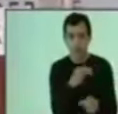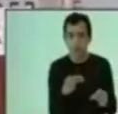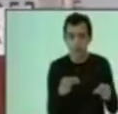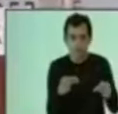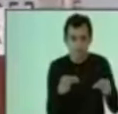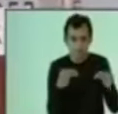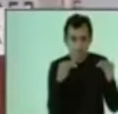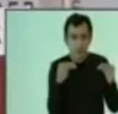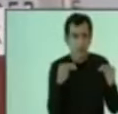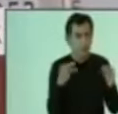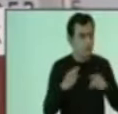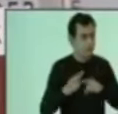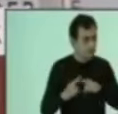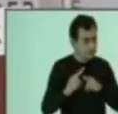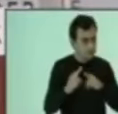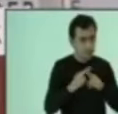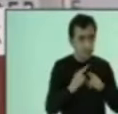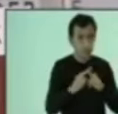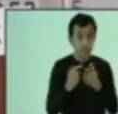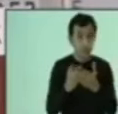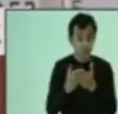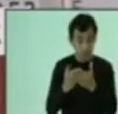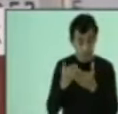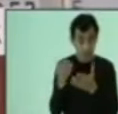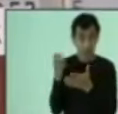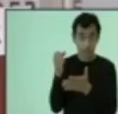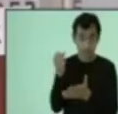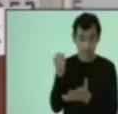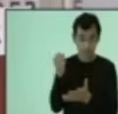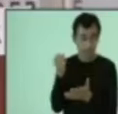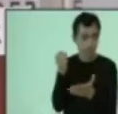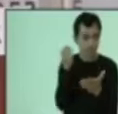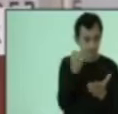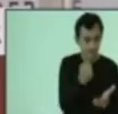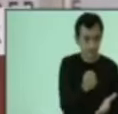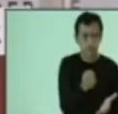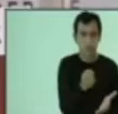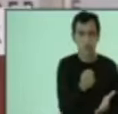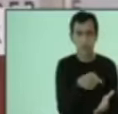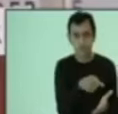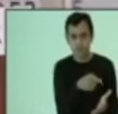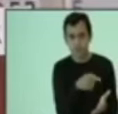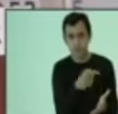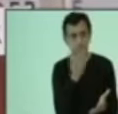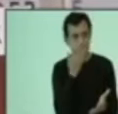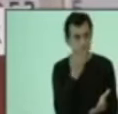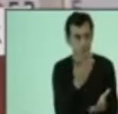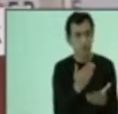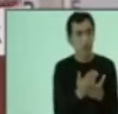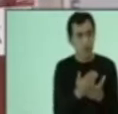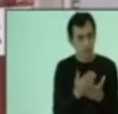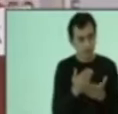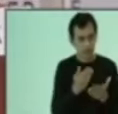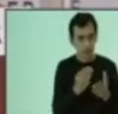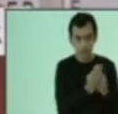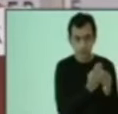los negocios, antes de traer inversiones, que son muy buenas iniciativas de otros lugares, sean capacitadas. Se decía que los negocios